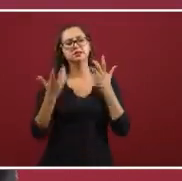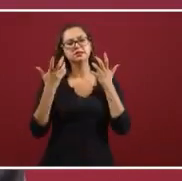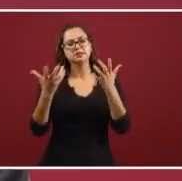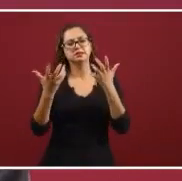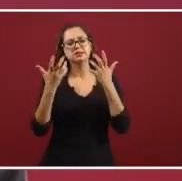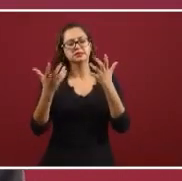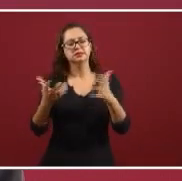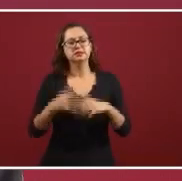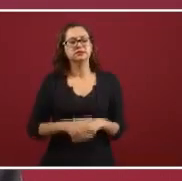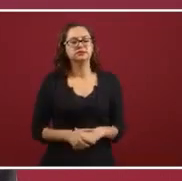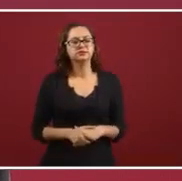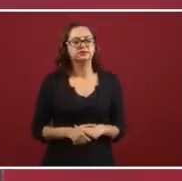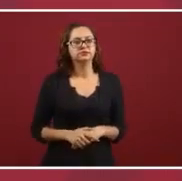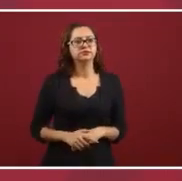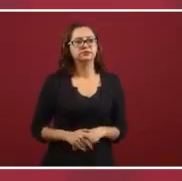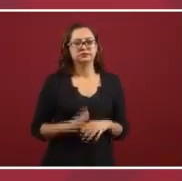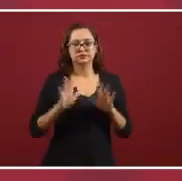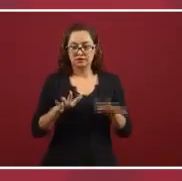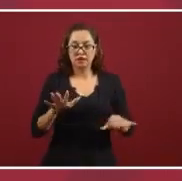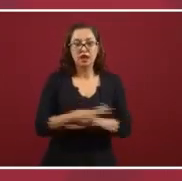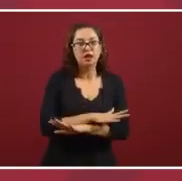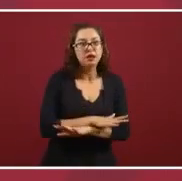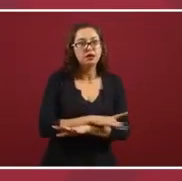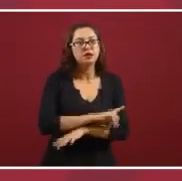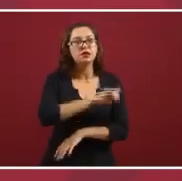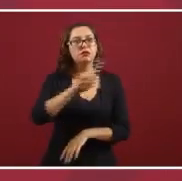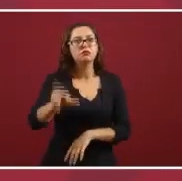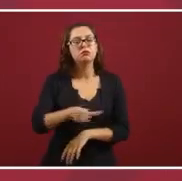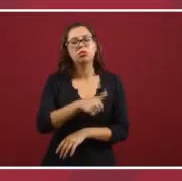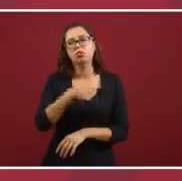Miren en qué terminó todo.